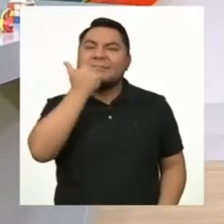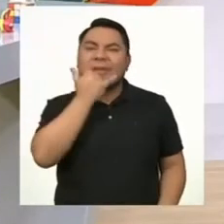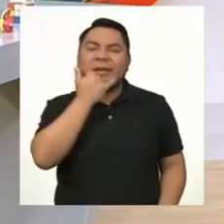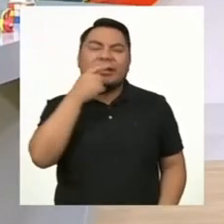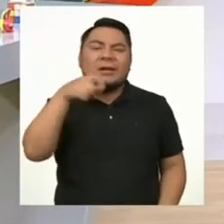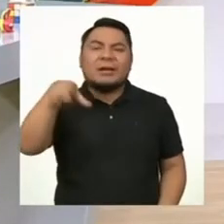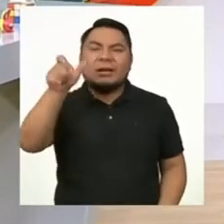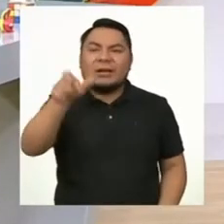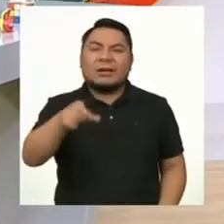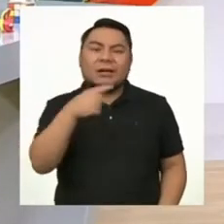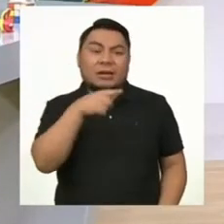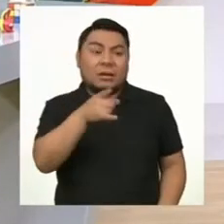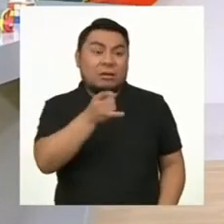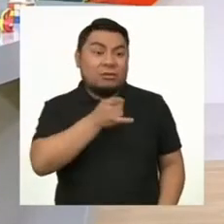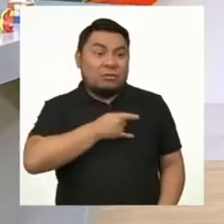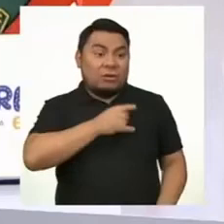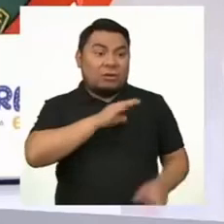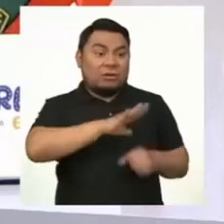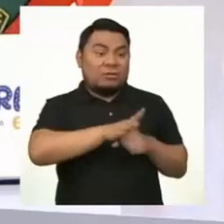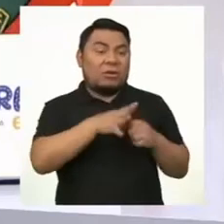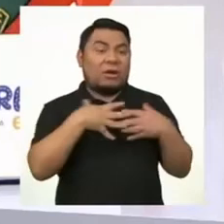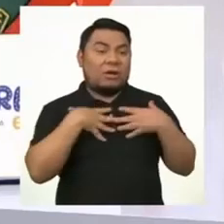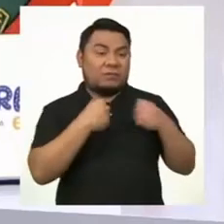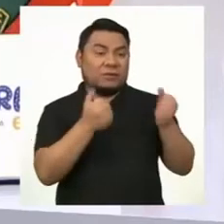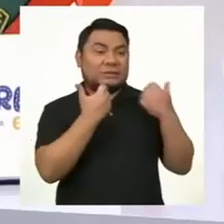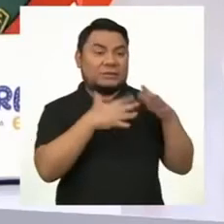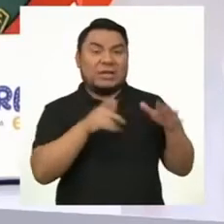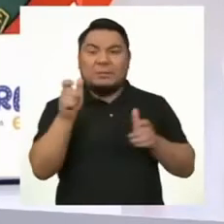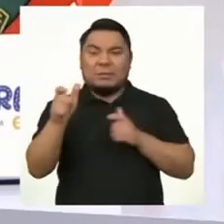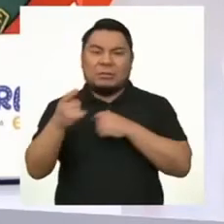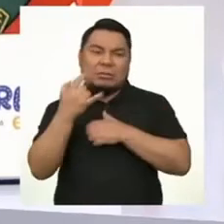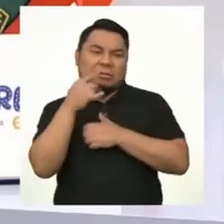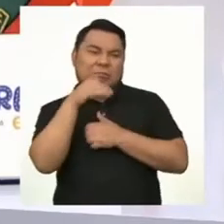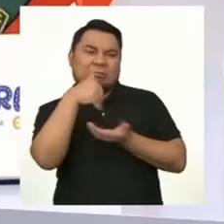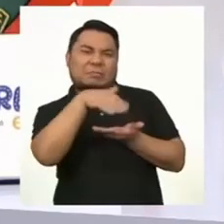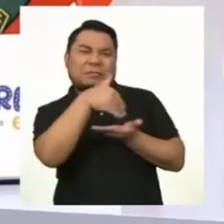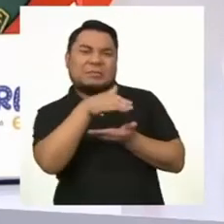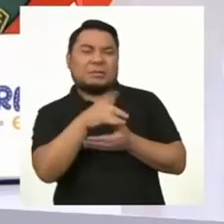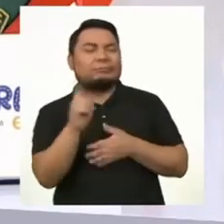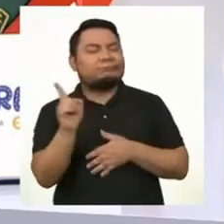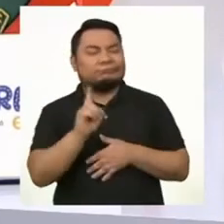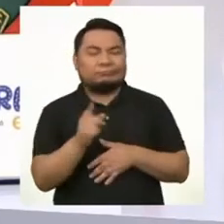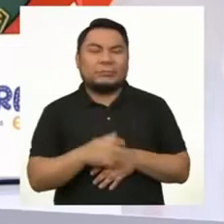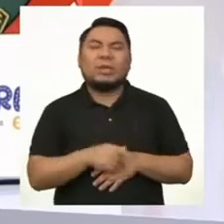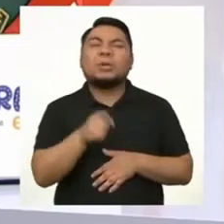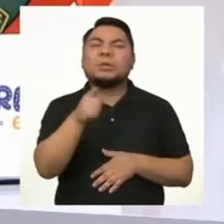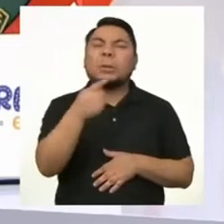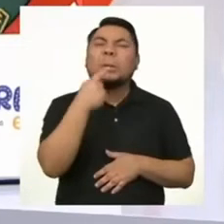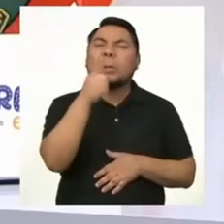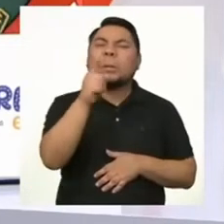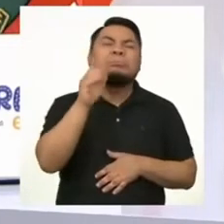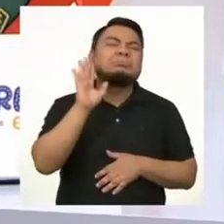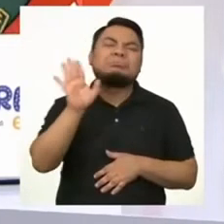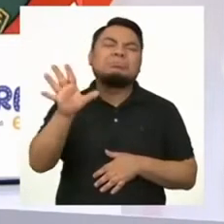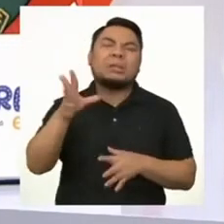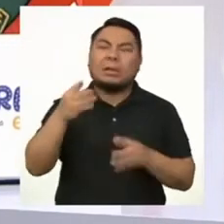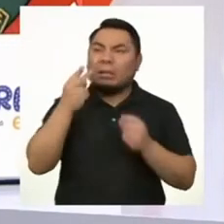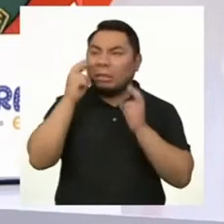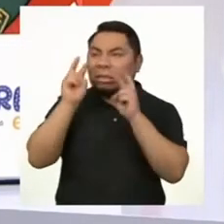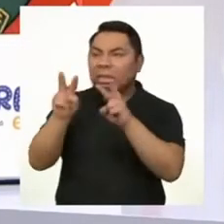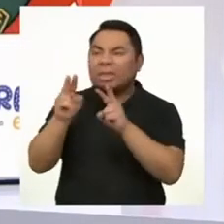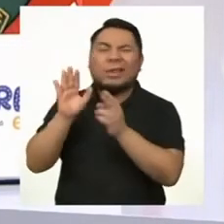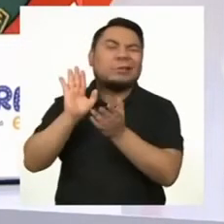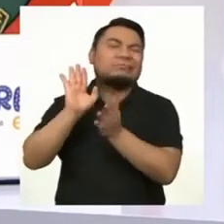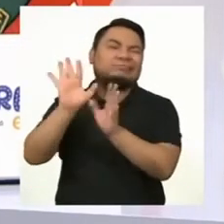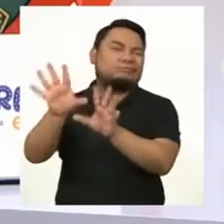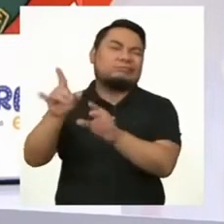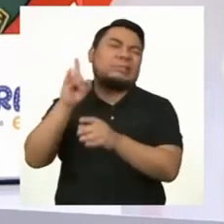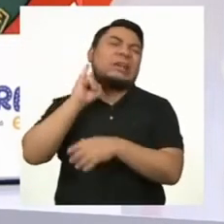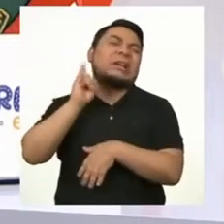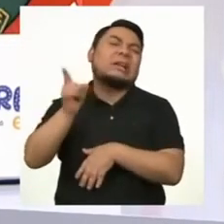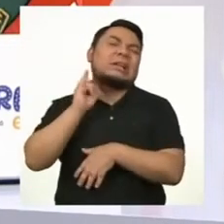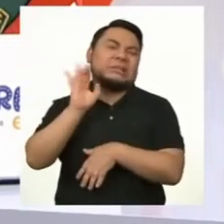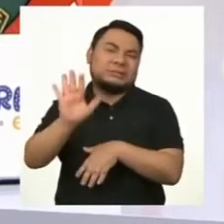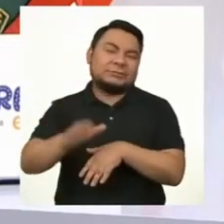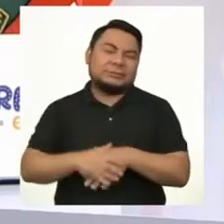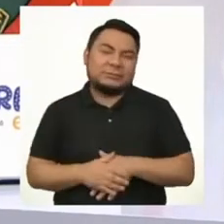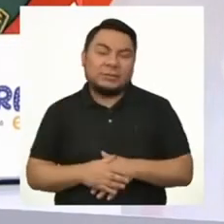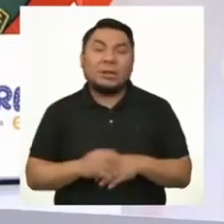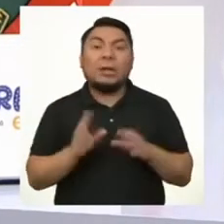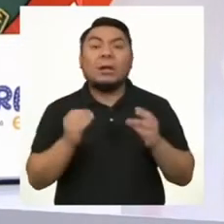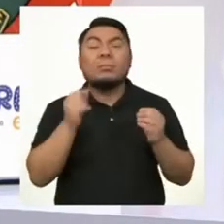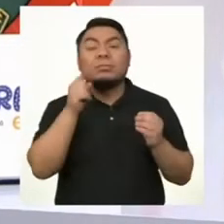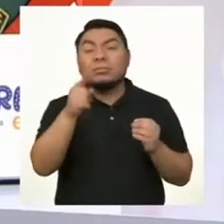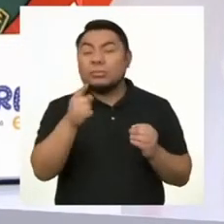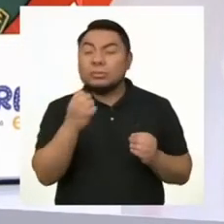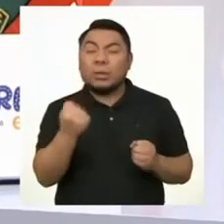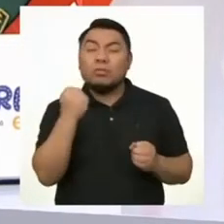personas que se contagian. Yo te aconsejo no hacerles caso. No deberíamos ser tan duros, pues